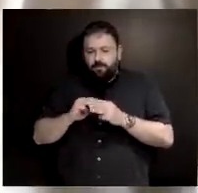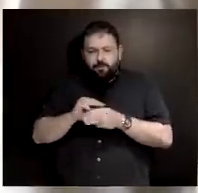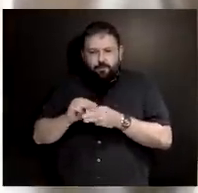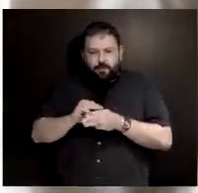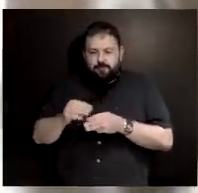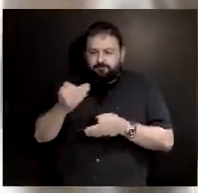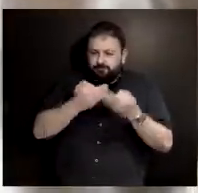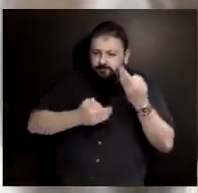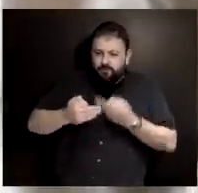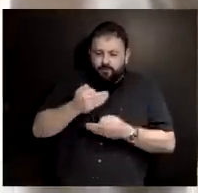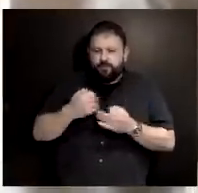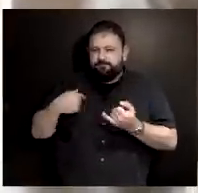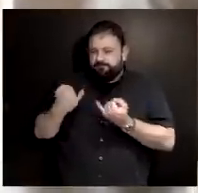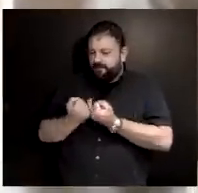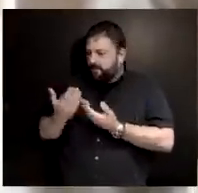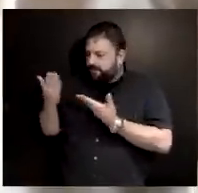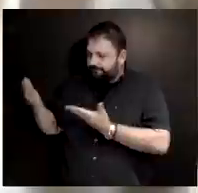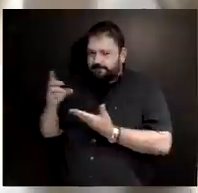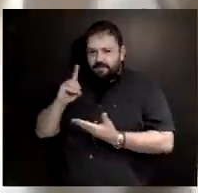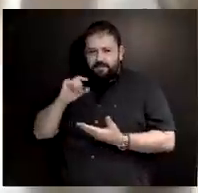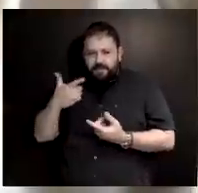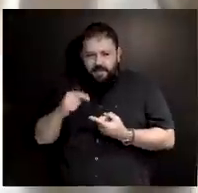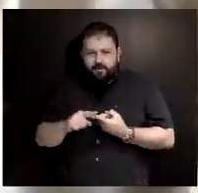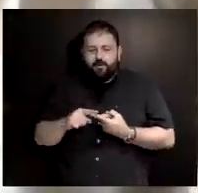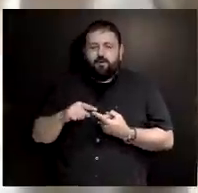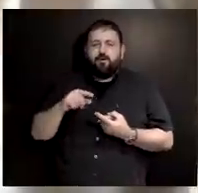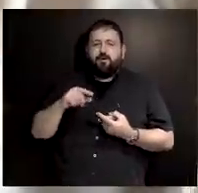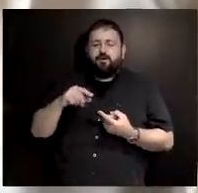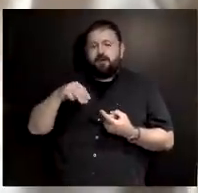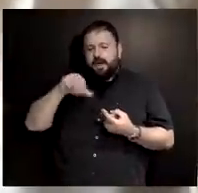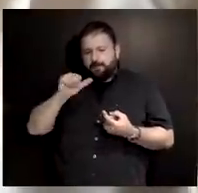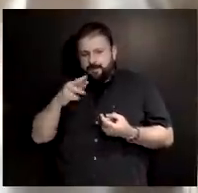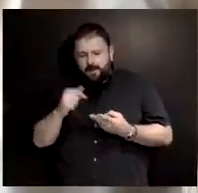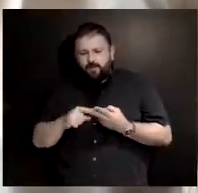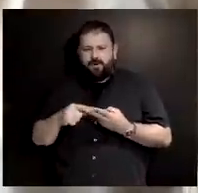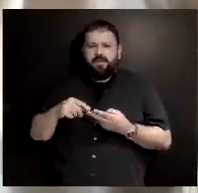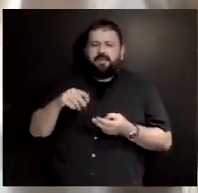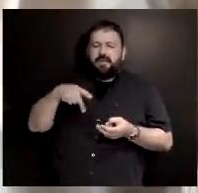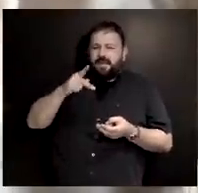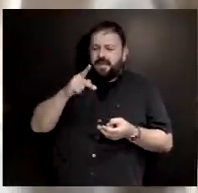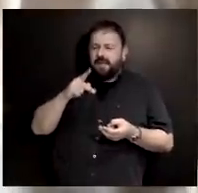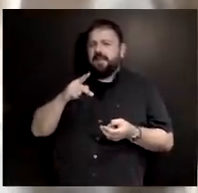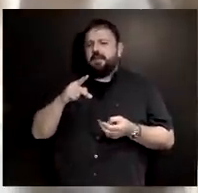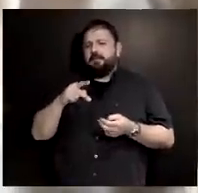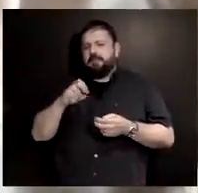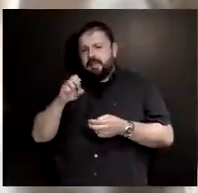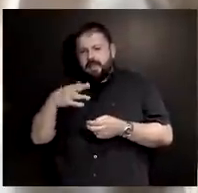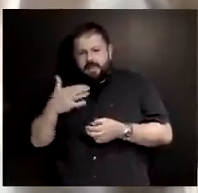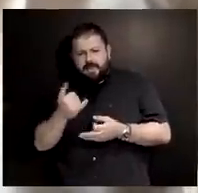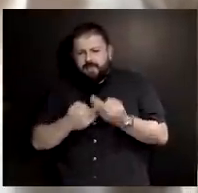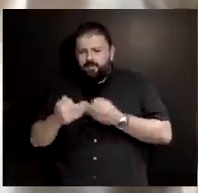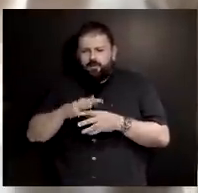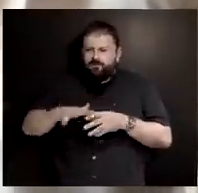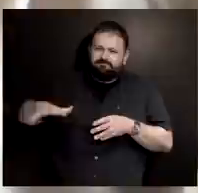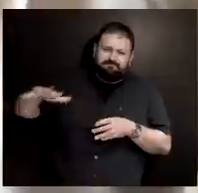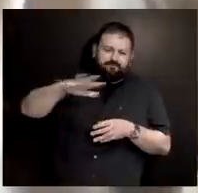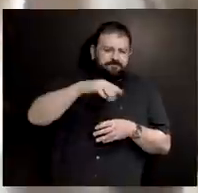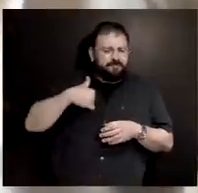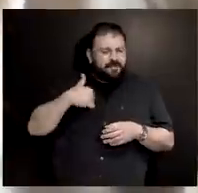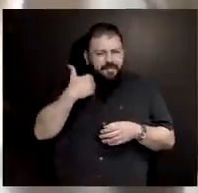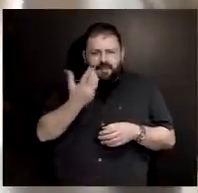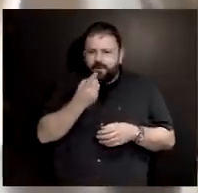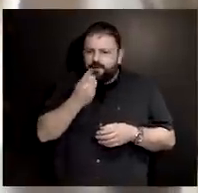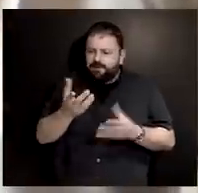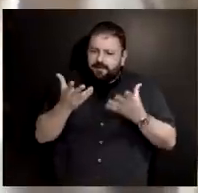Administrativo de Diego, de Kenia, de Yelena, mío y de todo el staff de OmniLife, queremos desearles muy